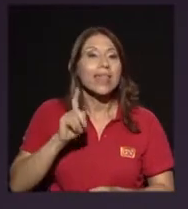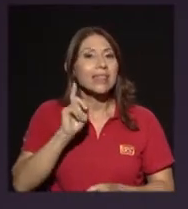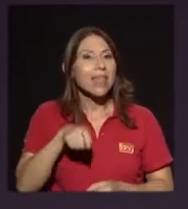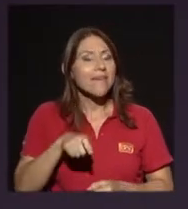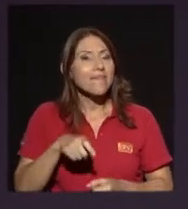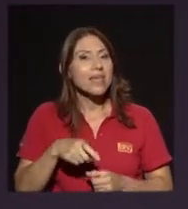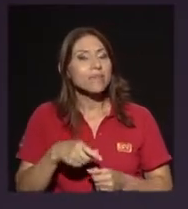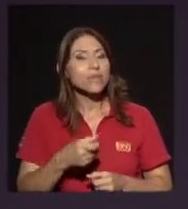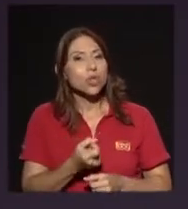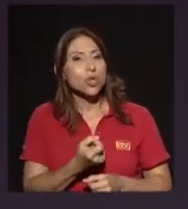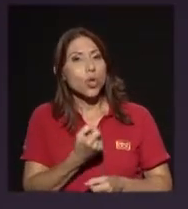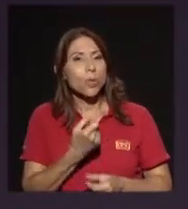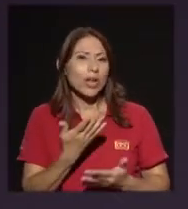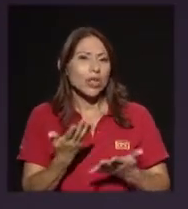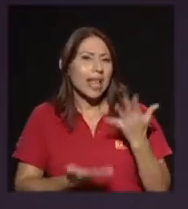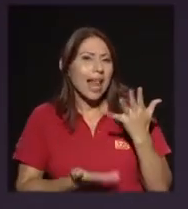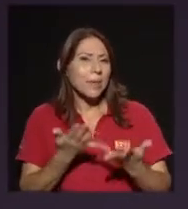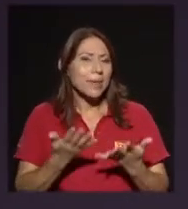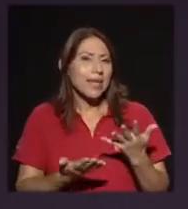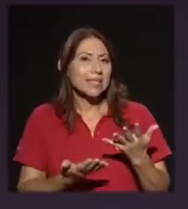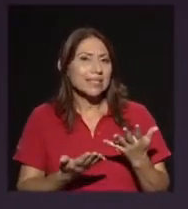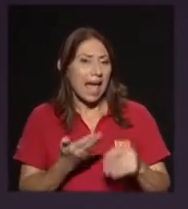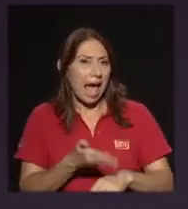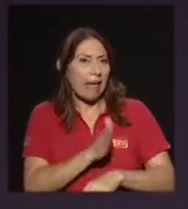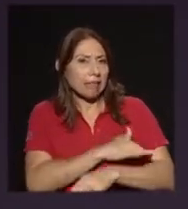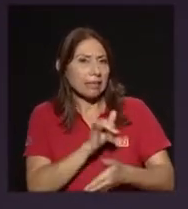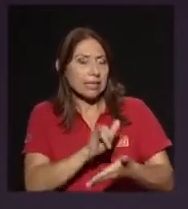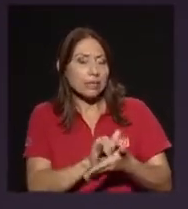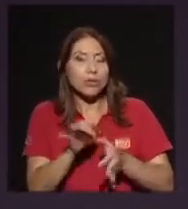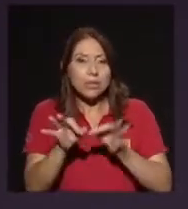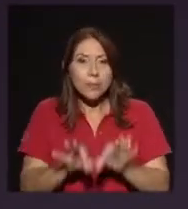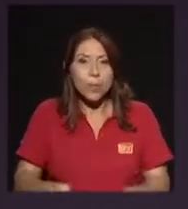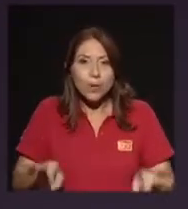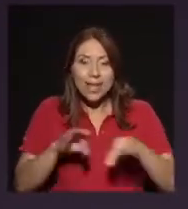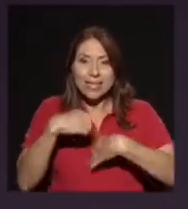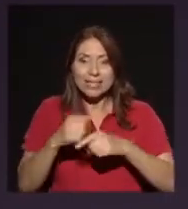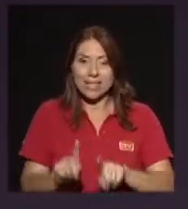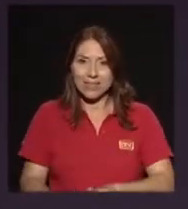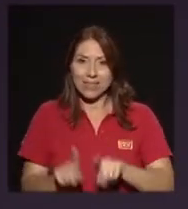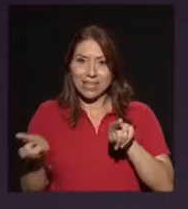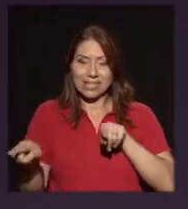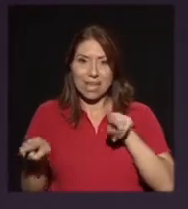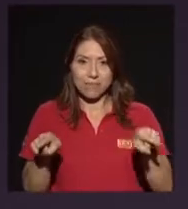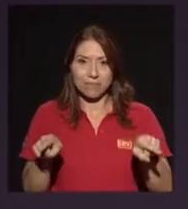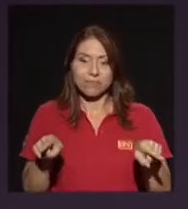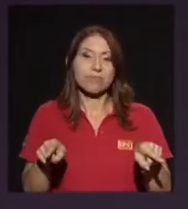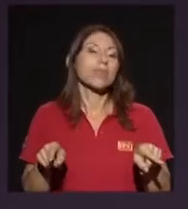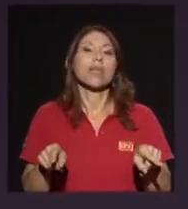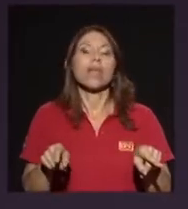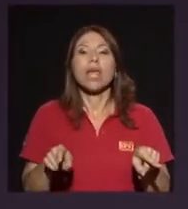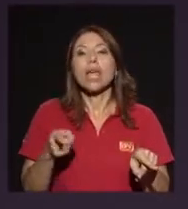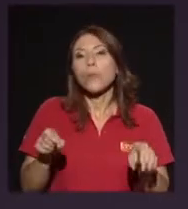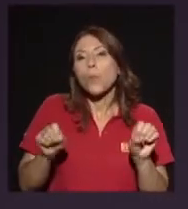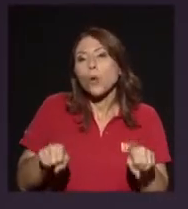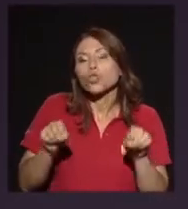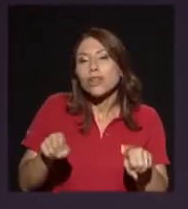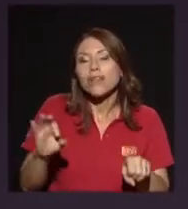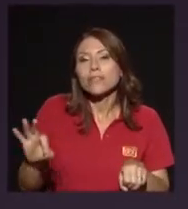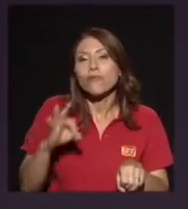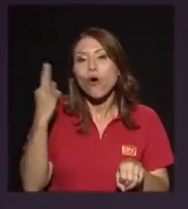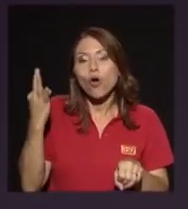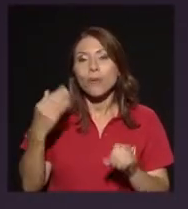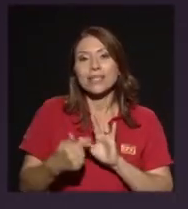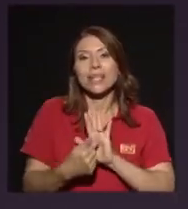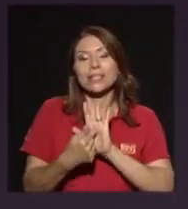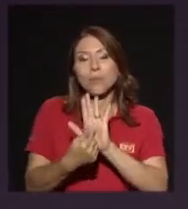¿Cómo es? Bueno, tal vez antes de decir cómo tomarlo, es importante diferenciar como esos dos posibles formas, digamos, en que se